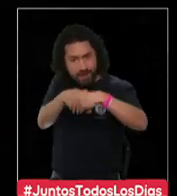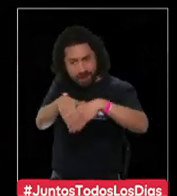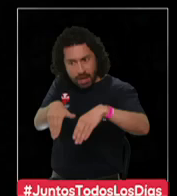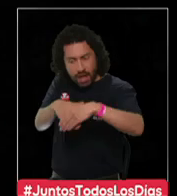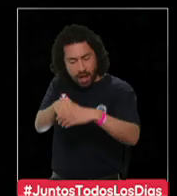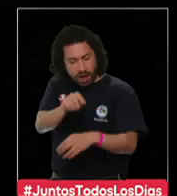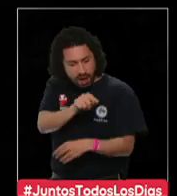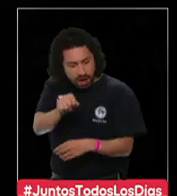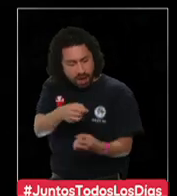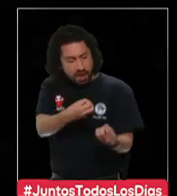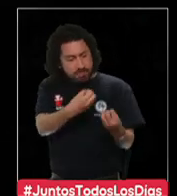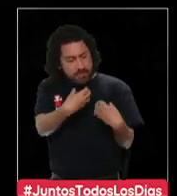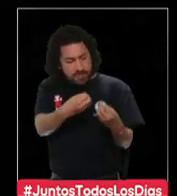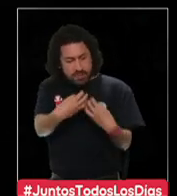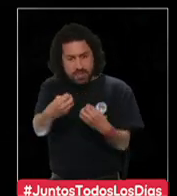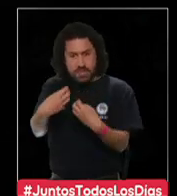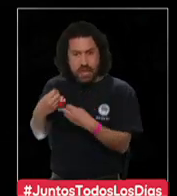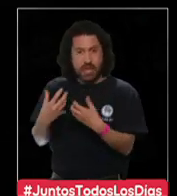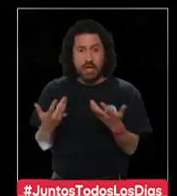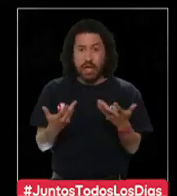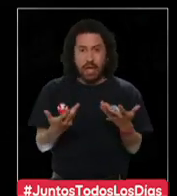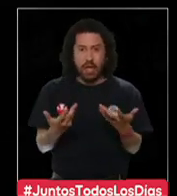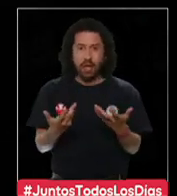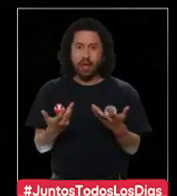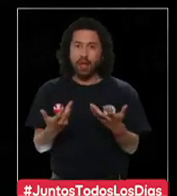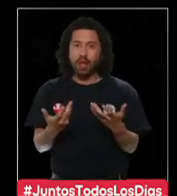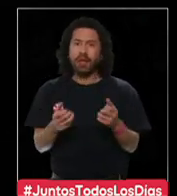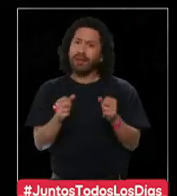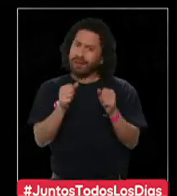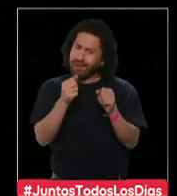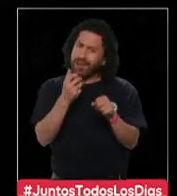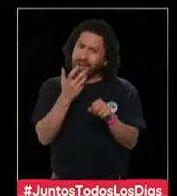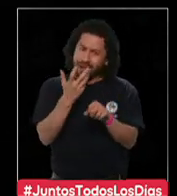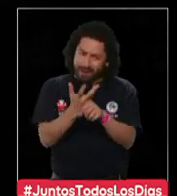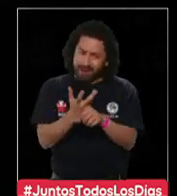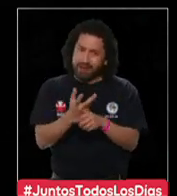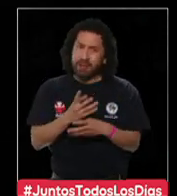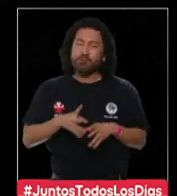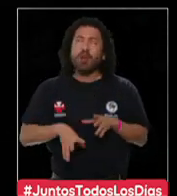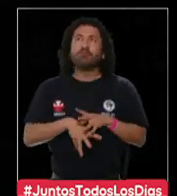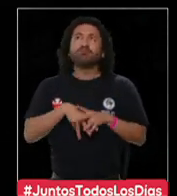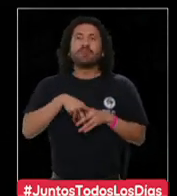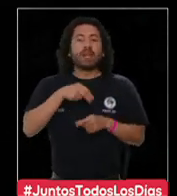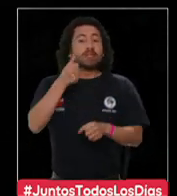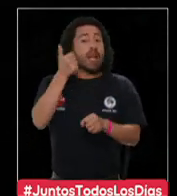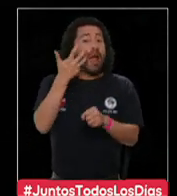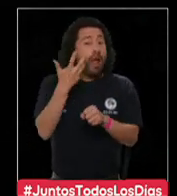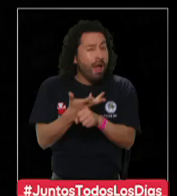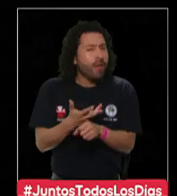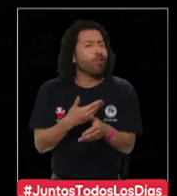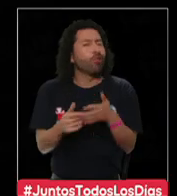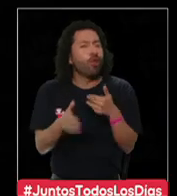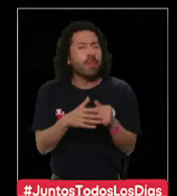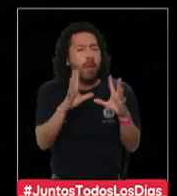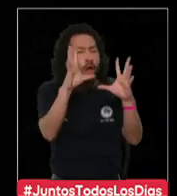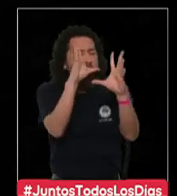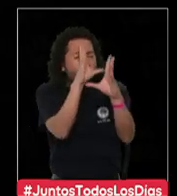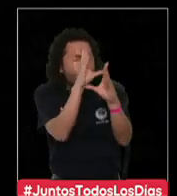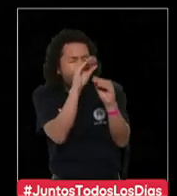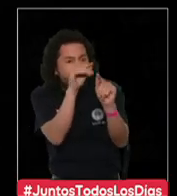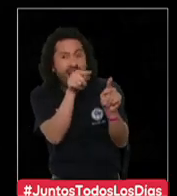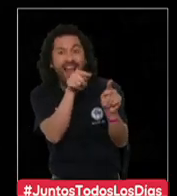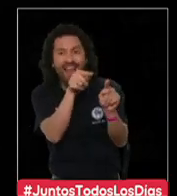ha enseñado que se puede encontrar la esperanza en el lugar más oscuro y a